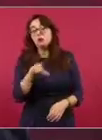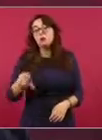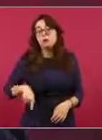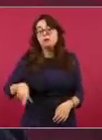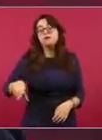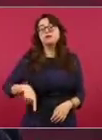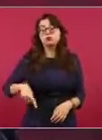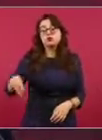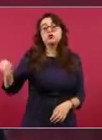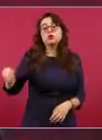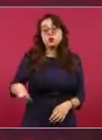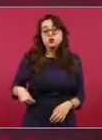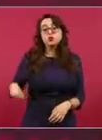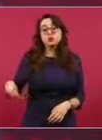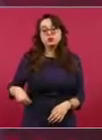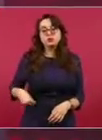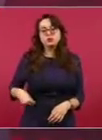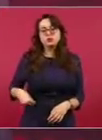Si nosotros